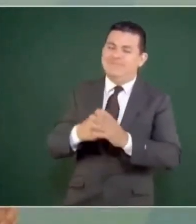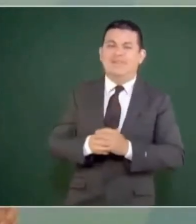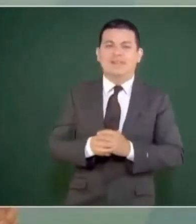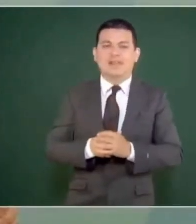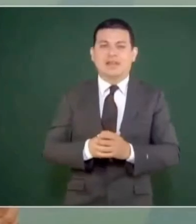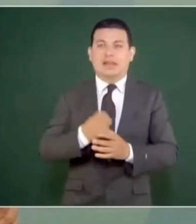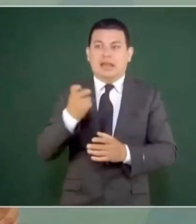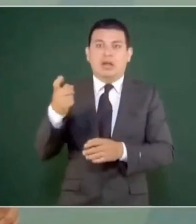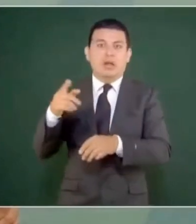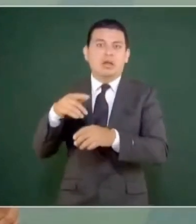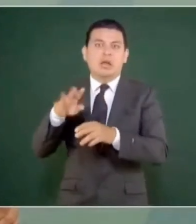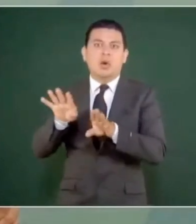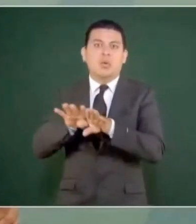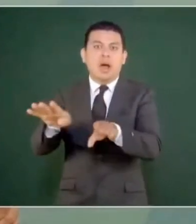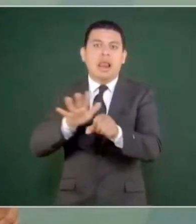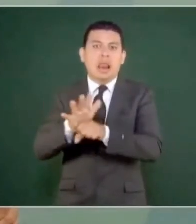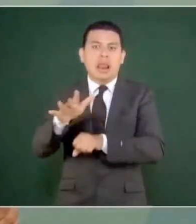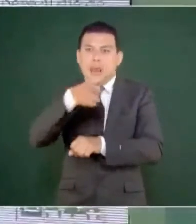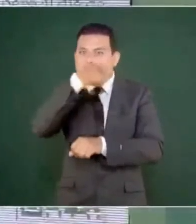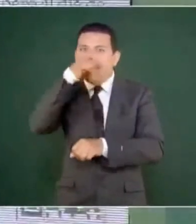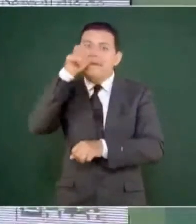del dinero.